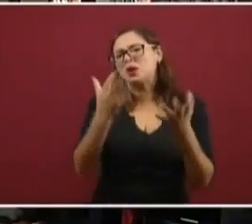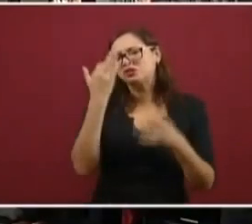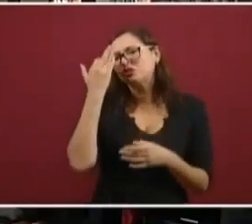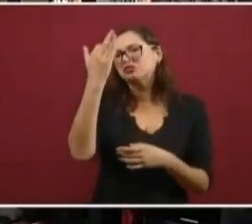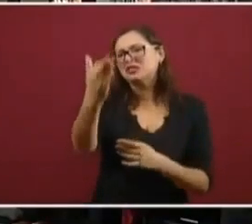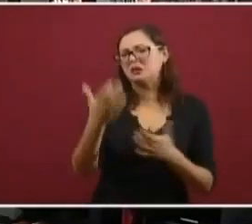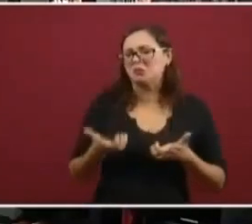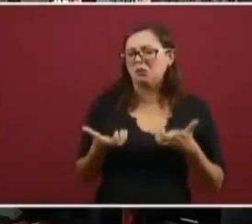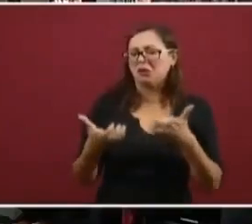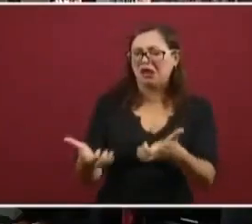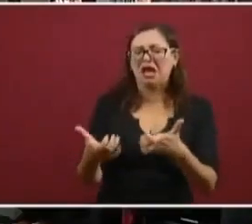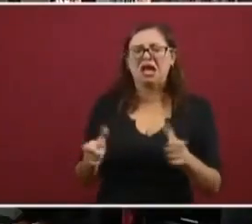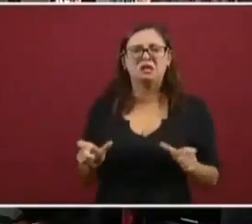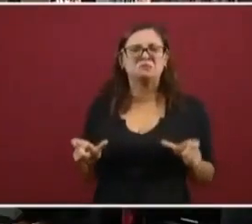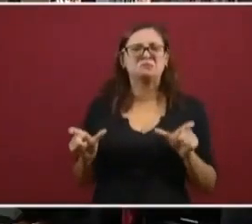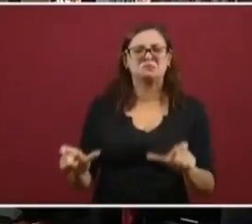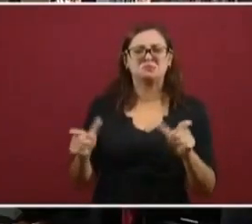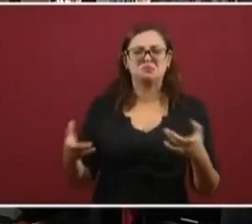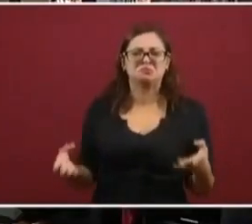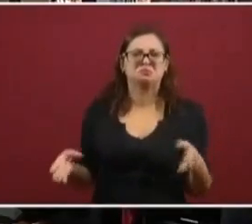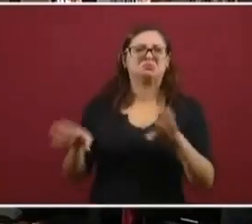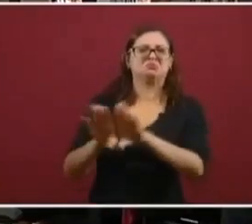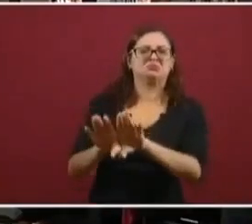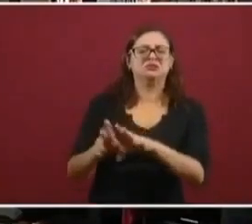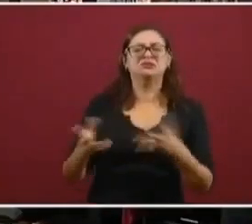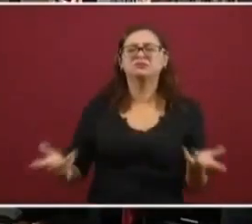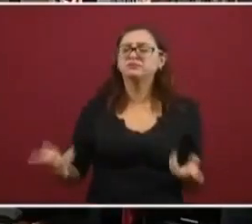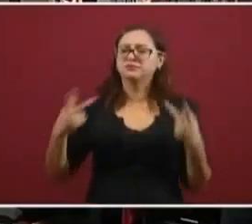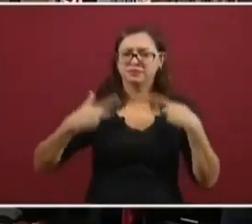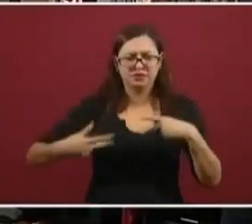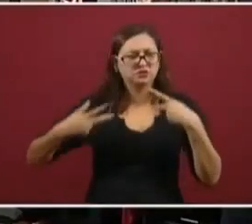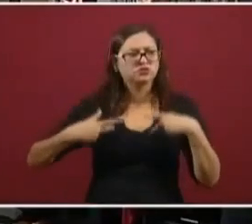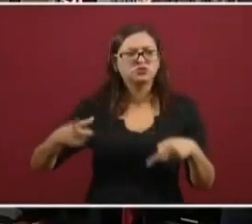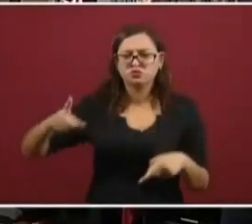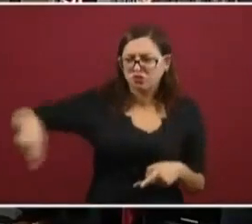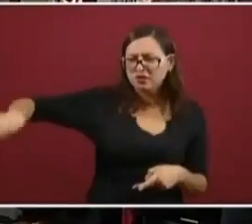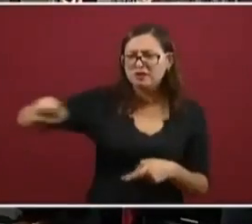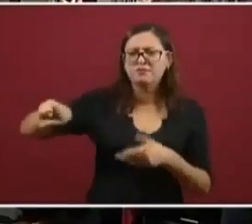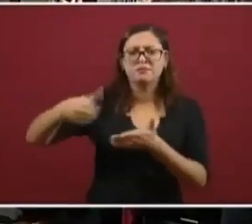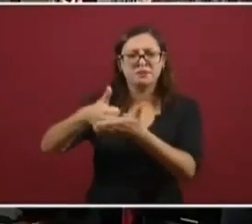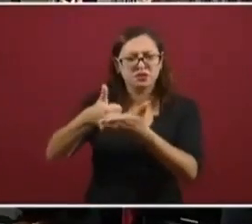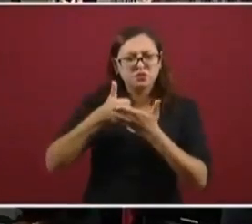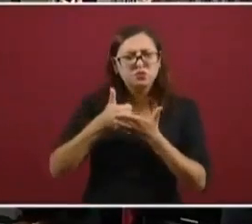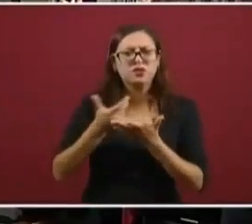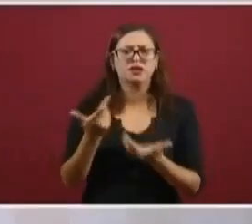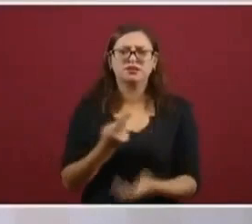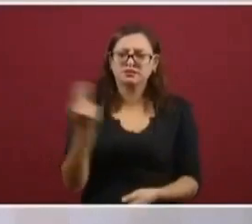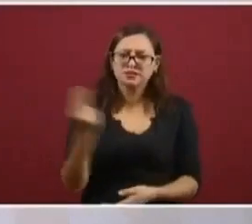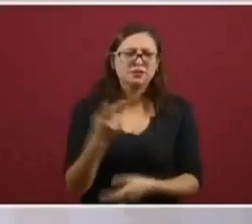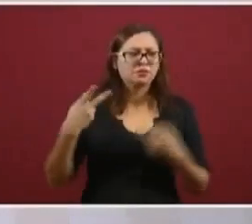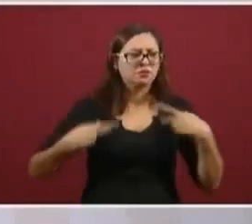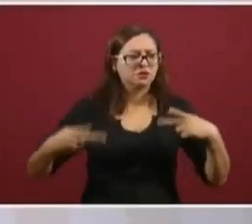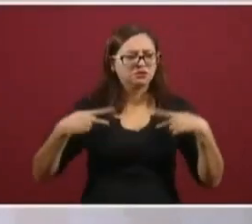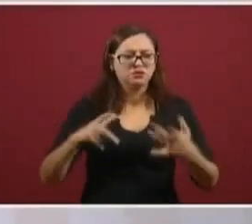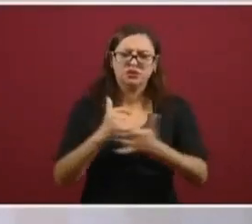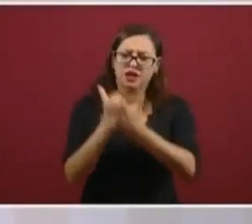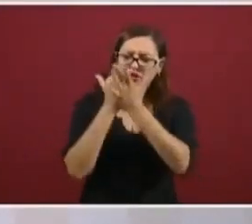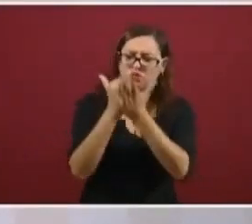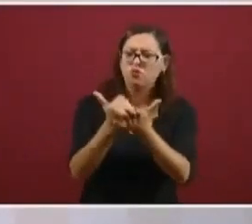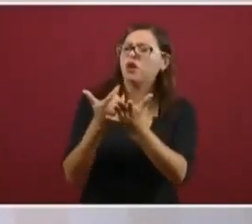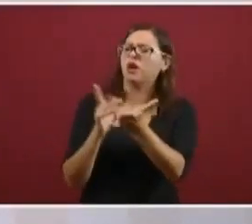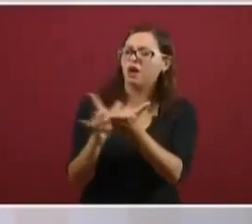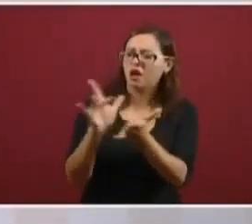las calles est tomado el cuartel no se pueda inges que nos ayude la gente que como siempre nos